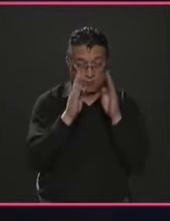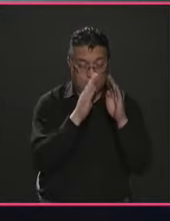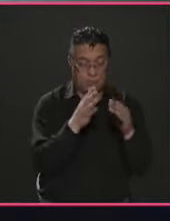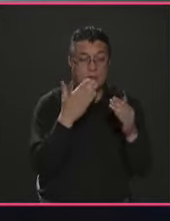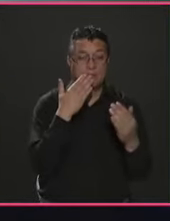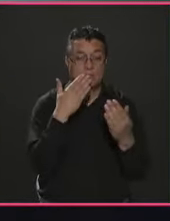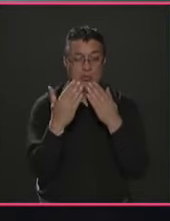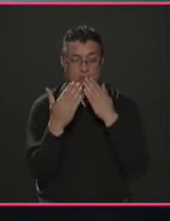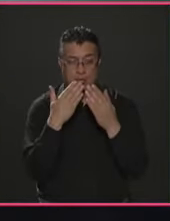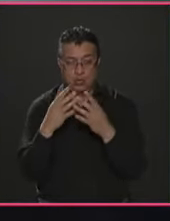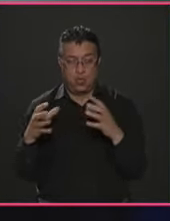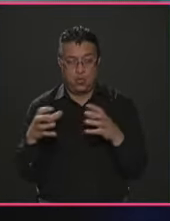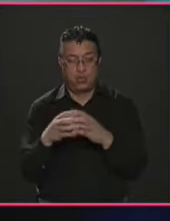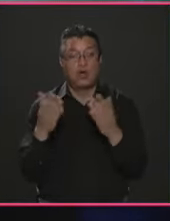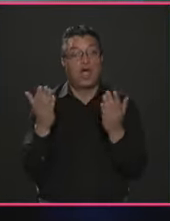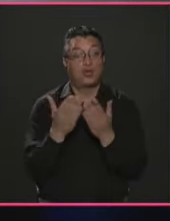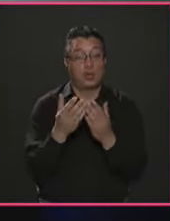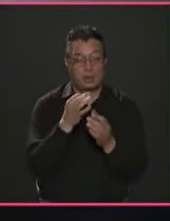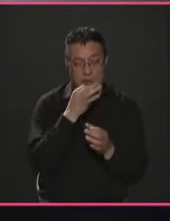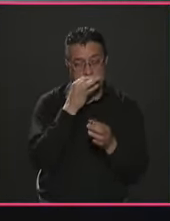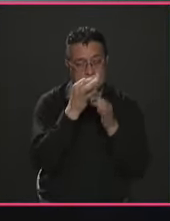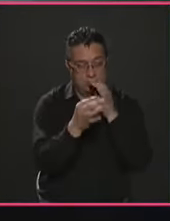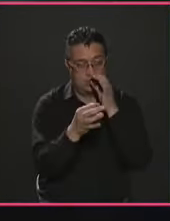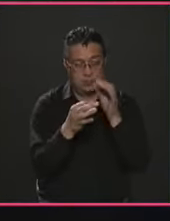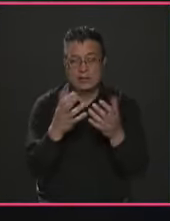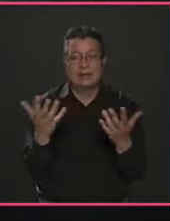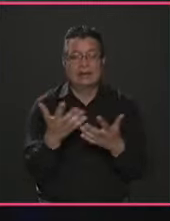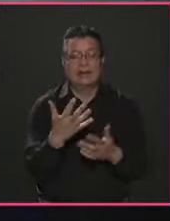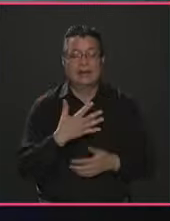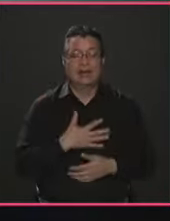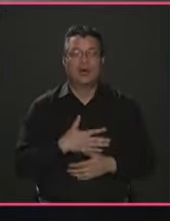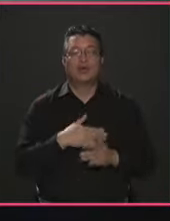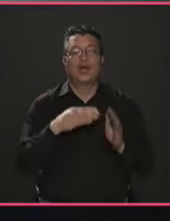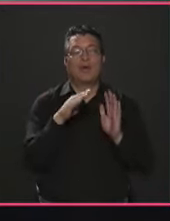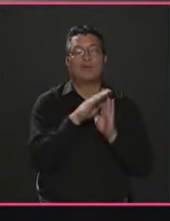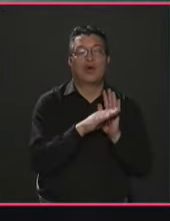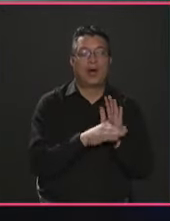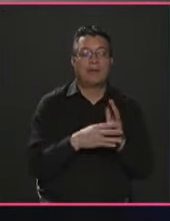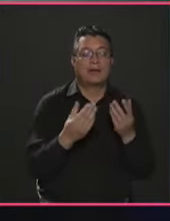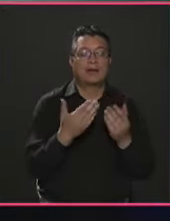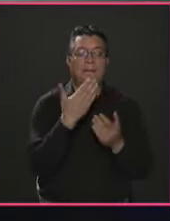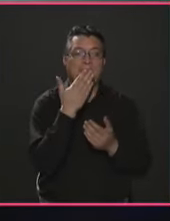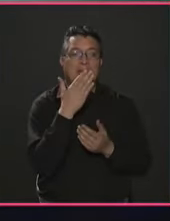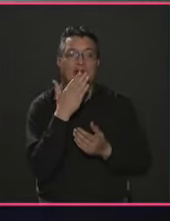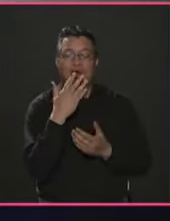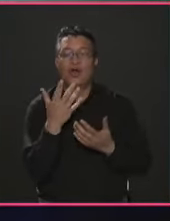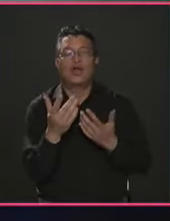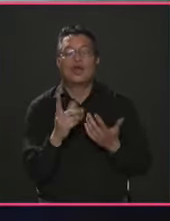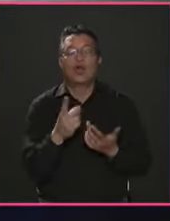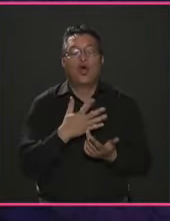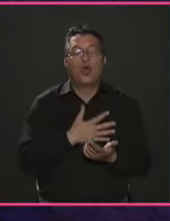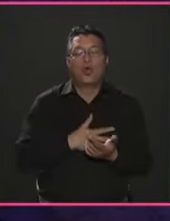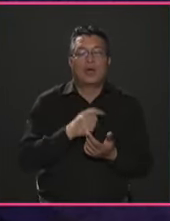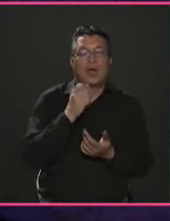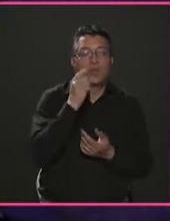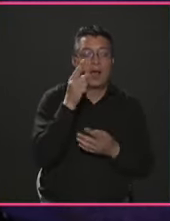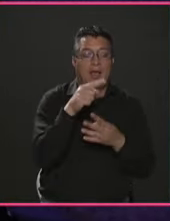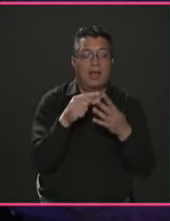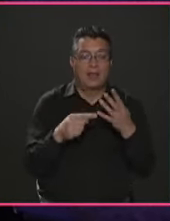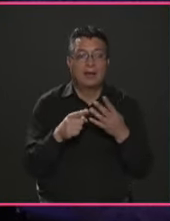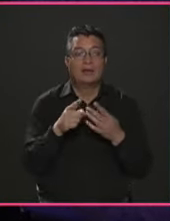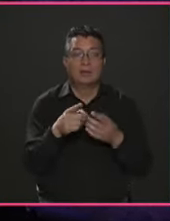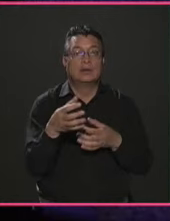conversamos con grupos de estudiantes y les dijimos qué les gustó de este programa Qué se puede mejorar qué no les gustó tanto y nos